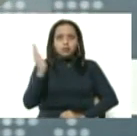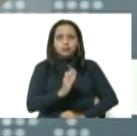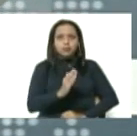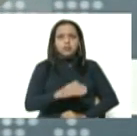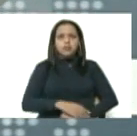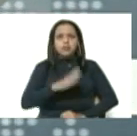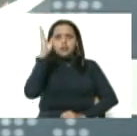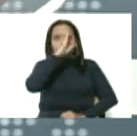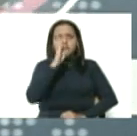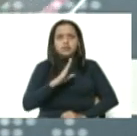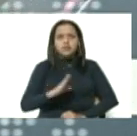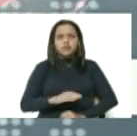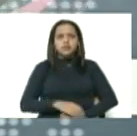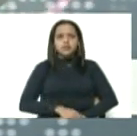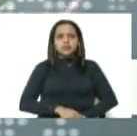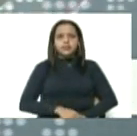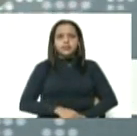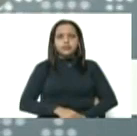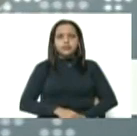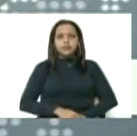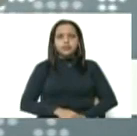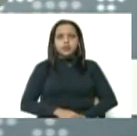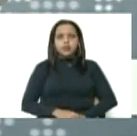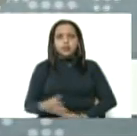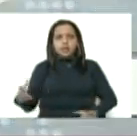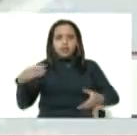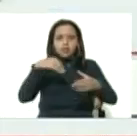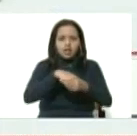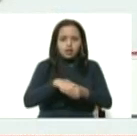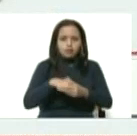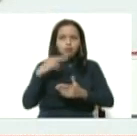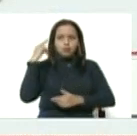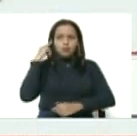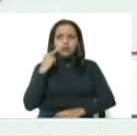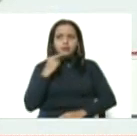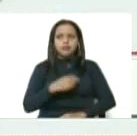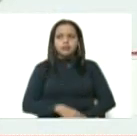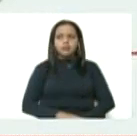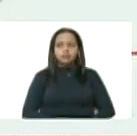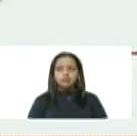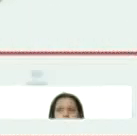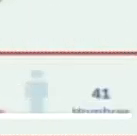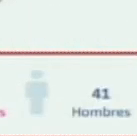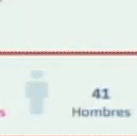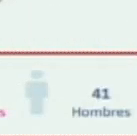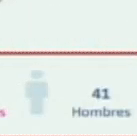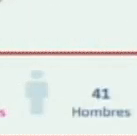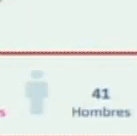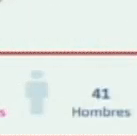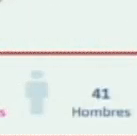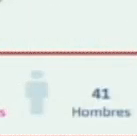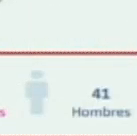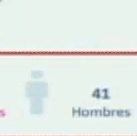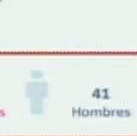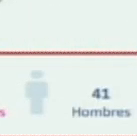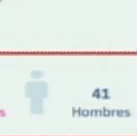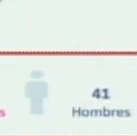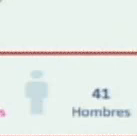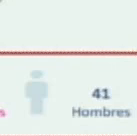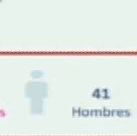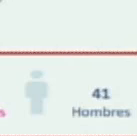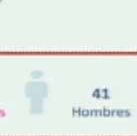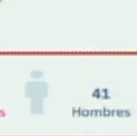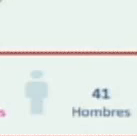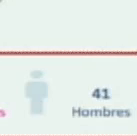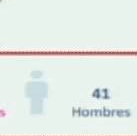Brasil, que ingresaron por el estado Bolívar, 2 provienen de Perú y 1 proviene